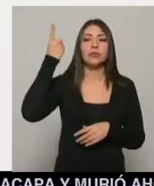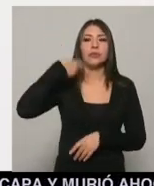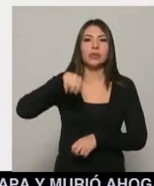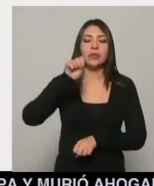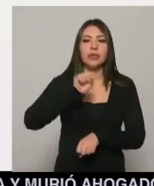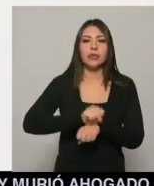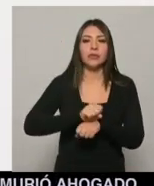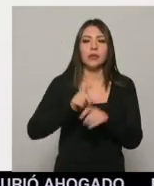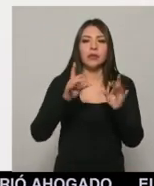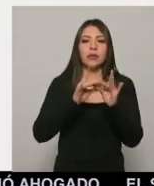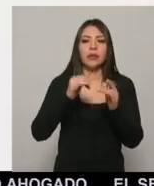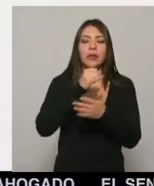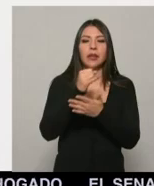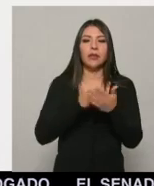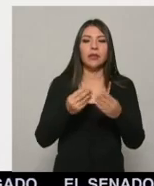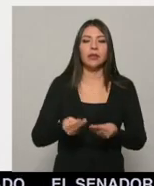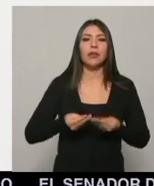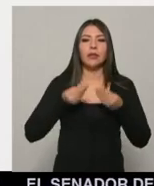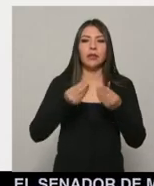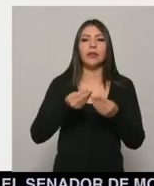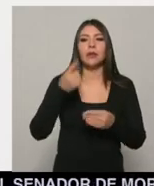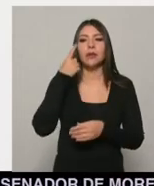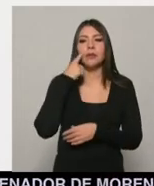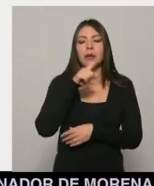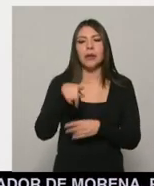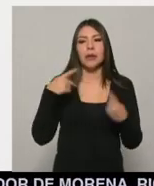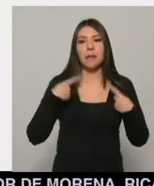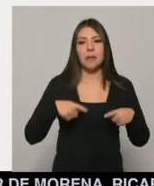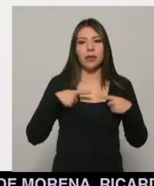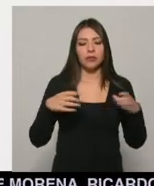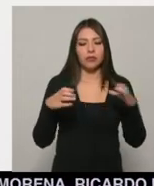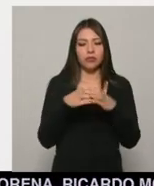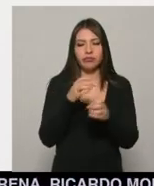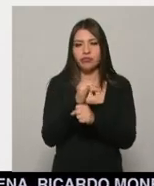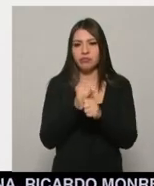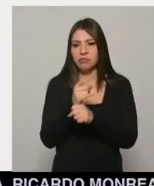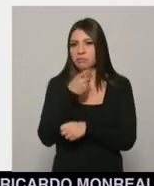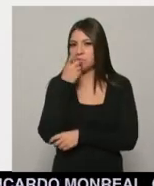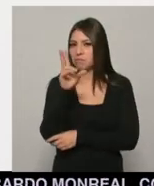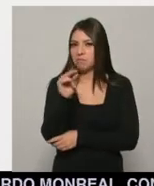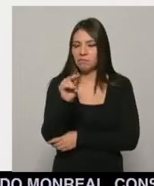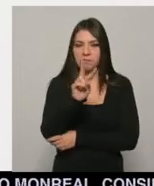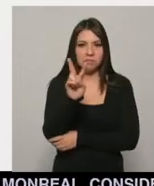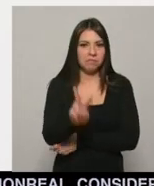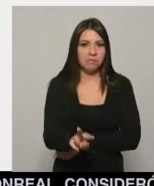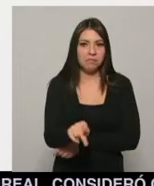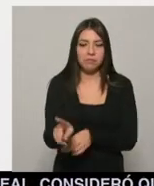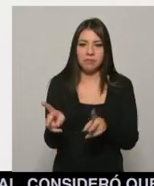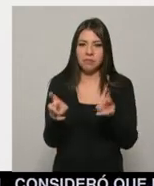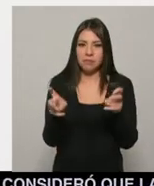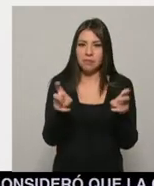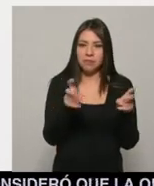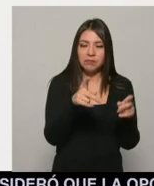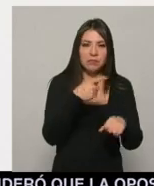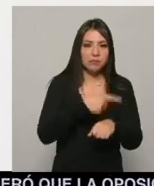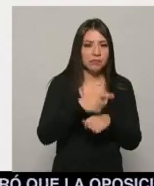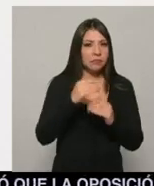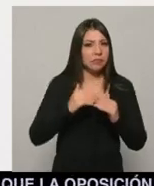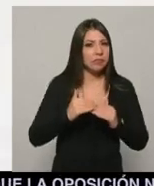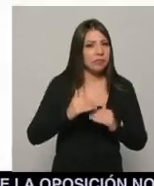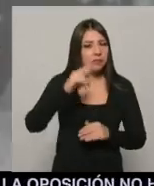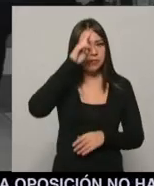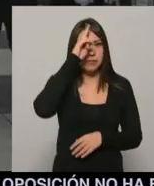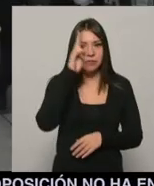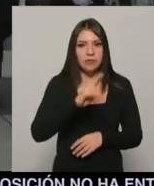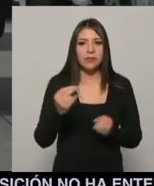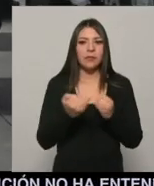con un informe del Observatorio Nacional Ciudadano que dice no, la delincuencia va a la alza, estamos muy mal en muchos delitos, como